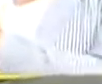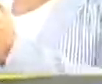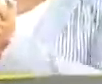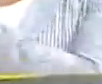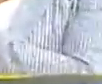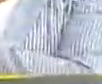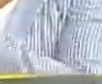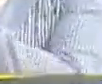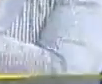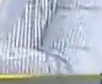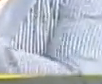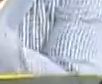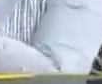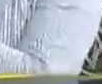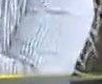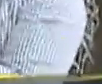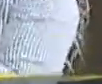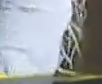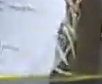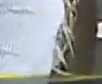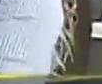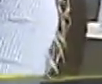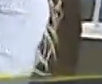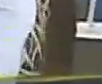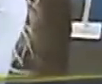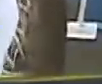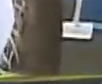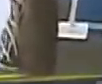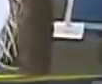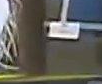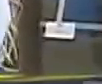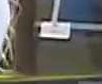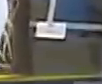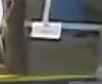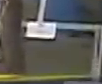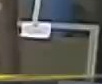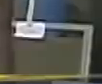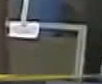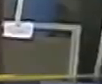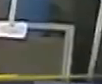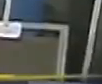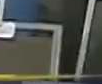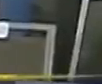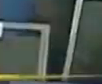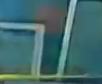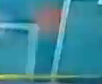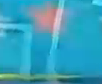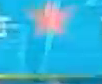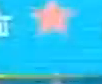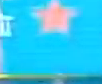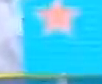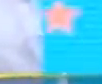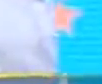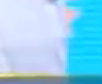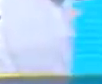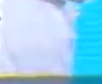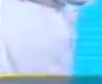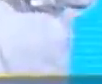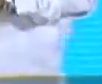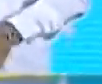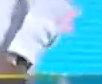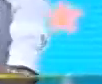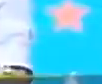2022. Recordamos entonces que la Asamblea Nacional ha rescatado